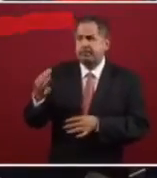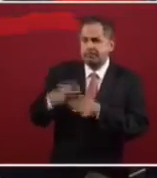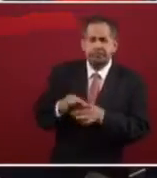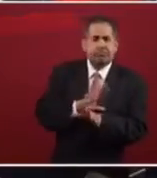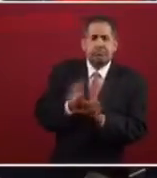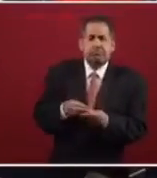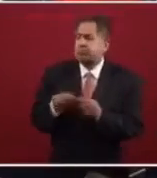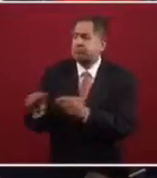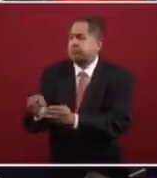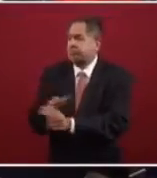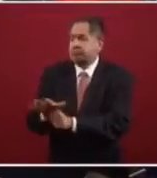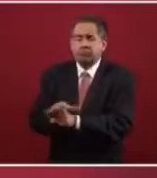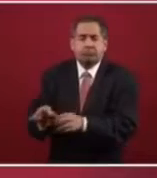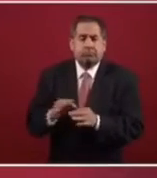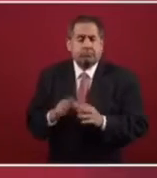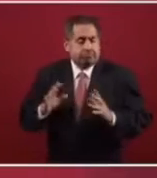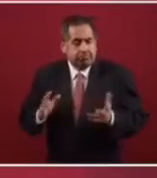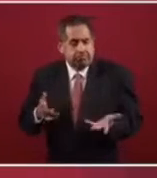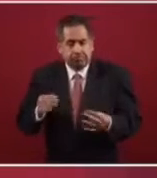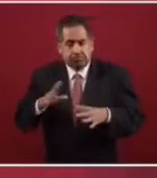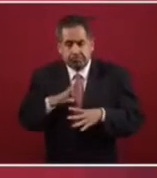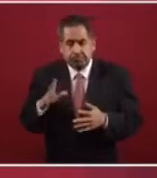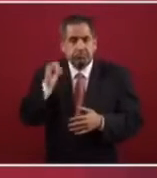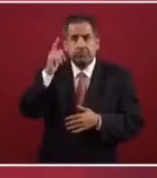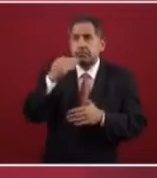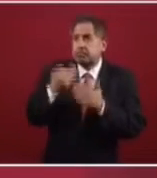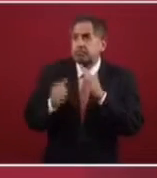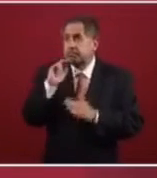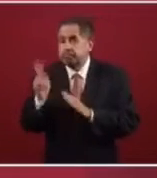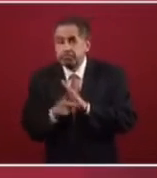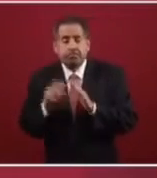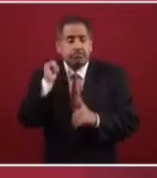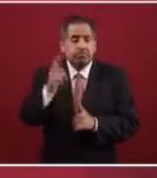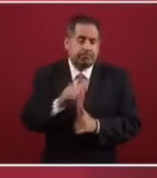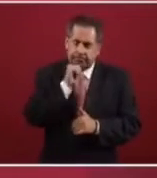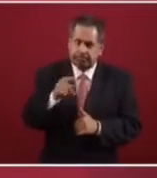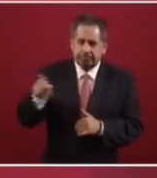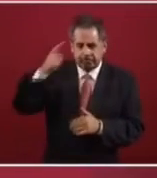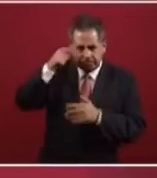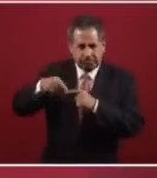se cubrieron. Entonces, no tenemos ningún pendiente y yo creo que ellos están terminando su evaluación.